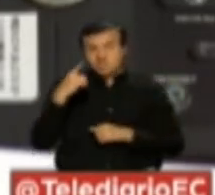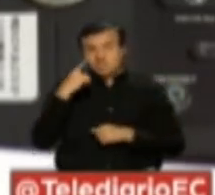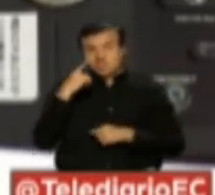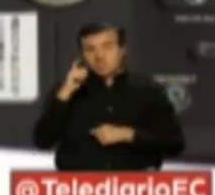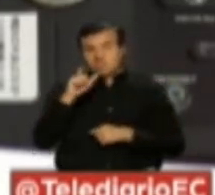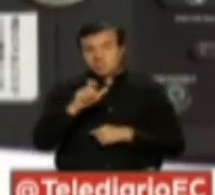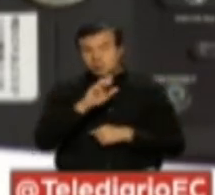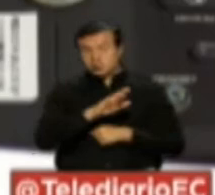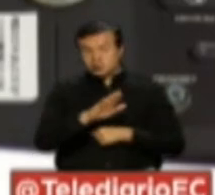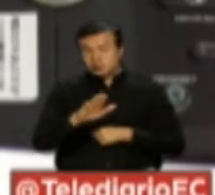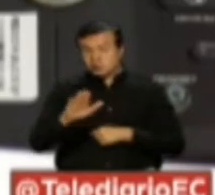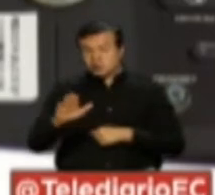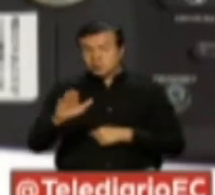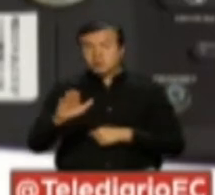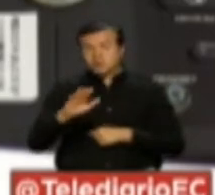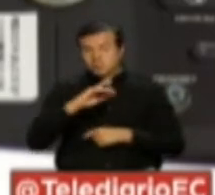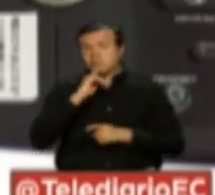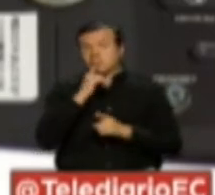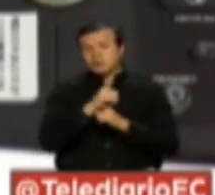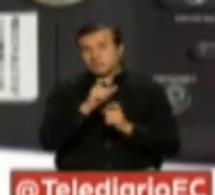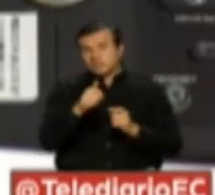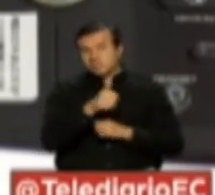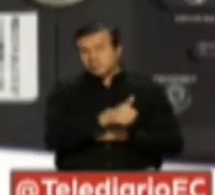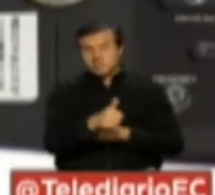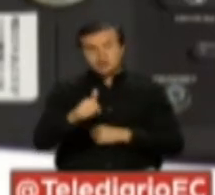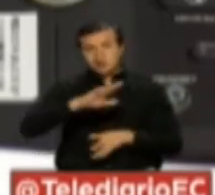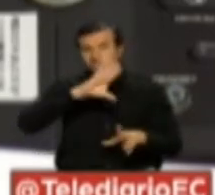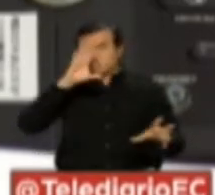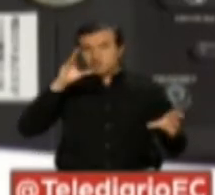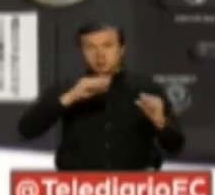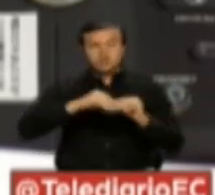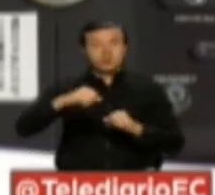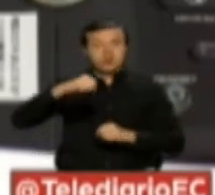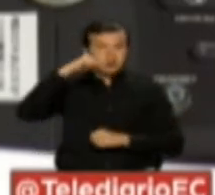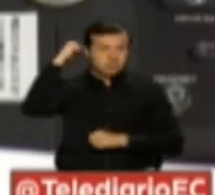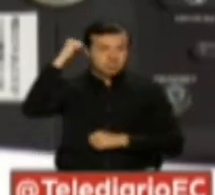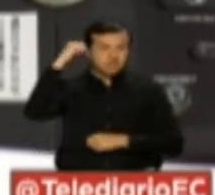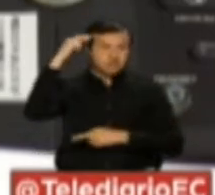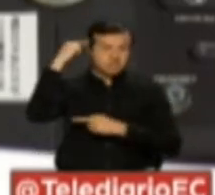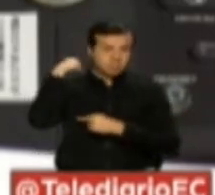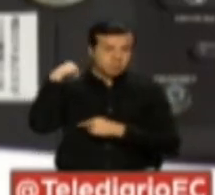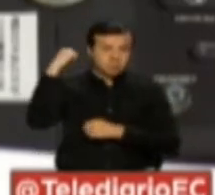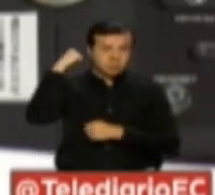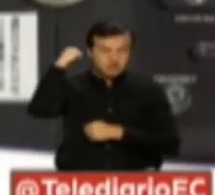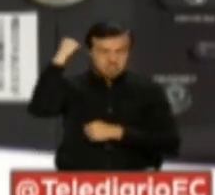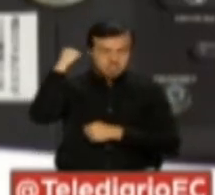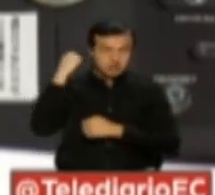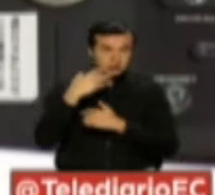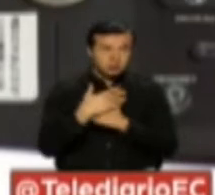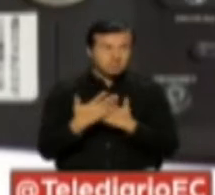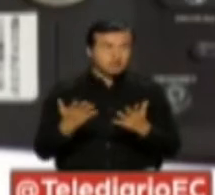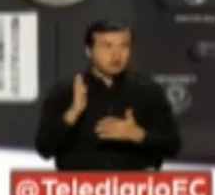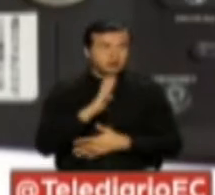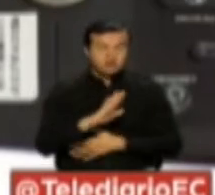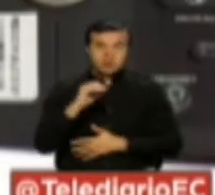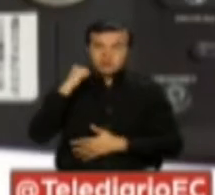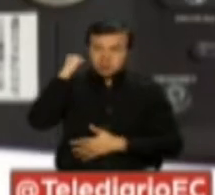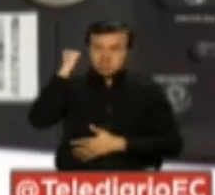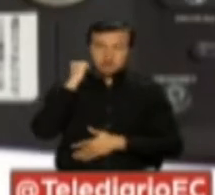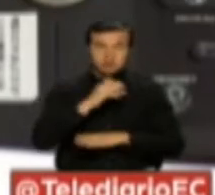de persona procesada. Él obviamente tiene todo el derecho de ejercer su derecho a la